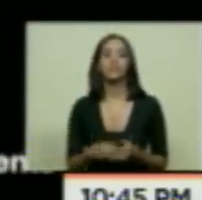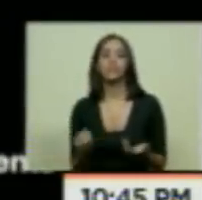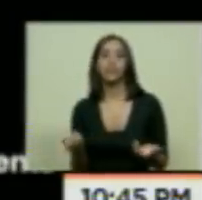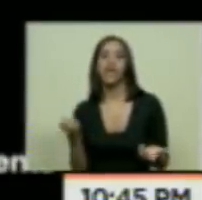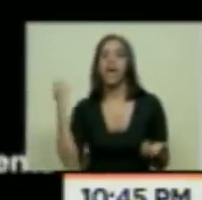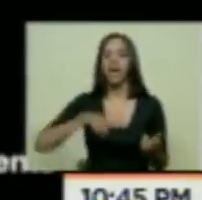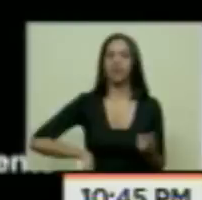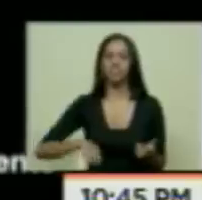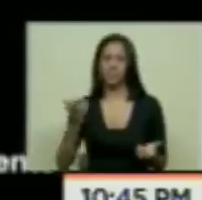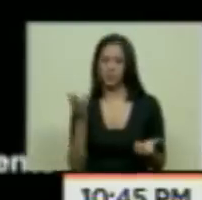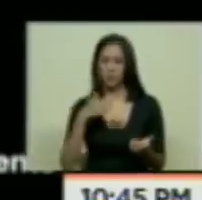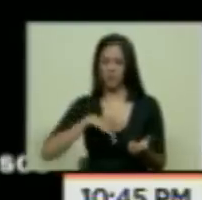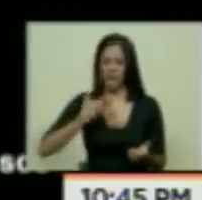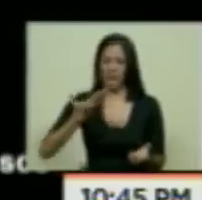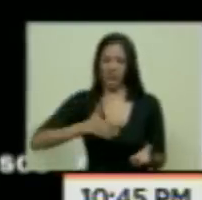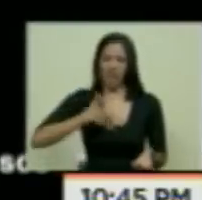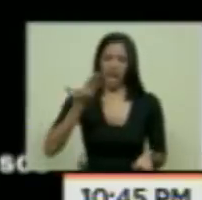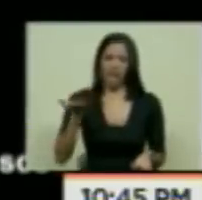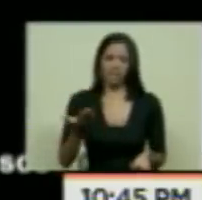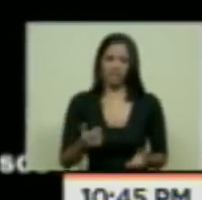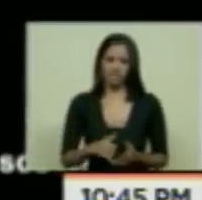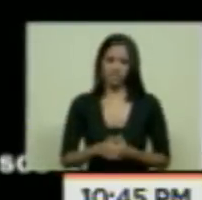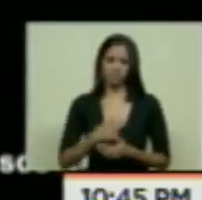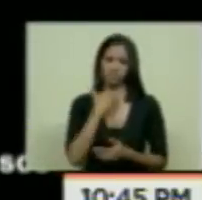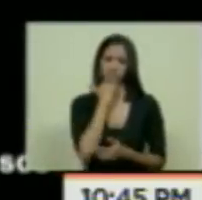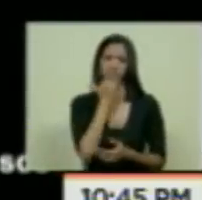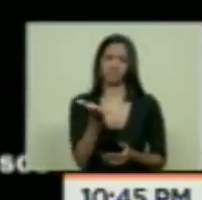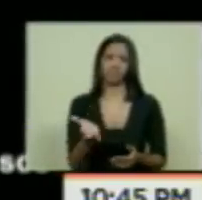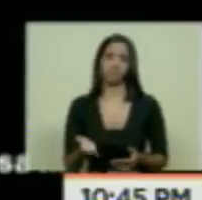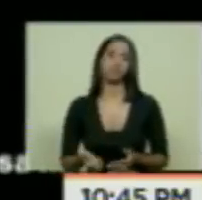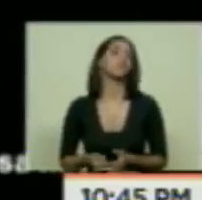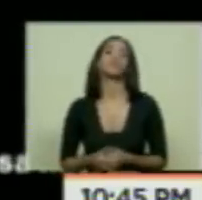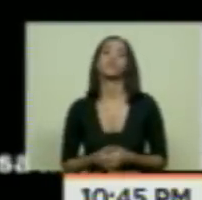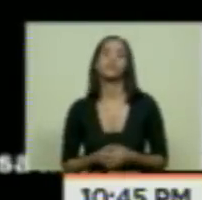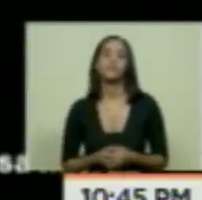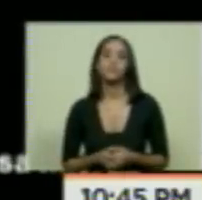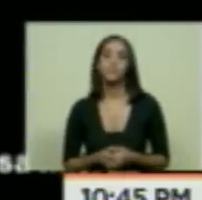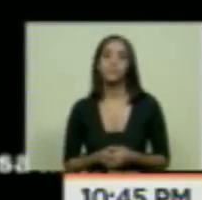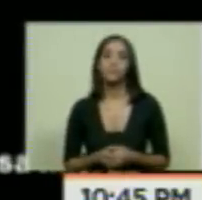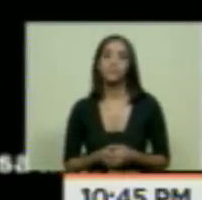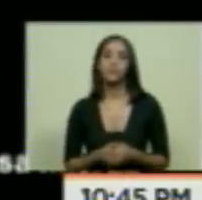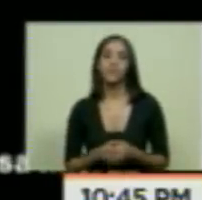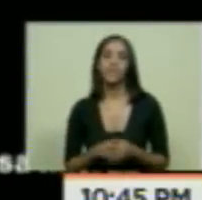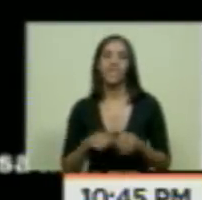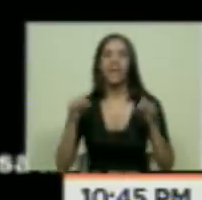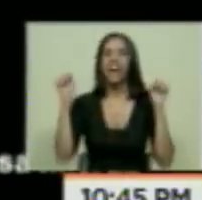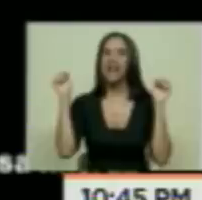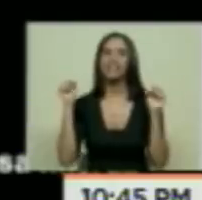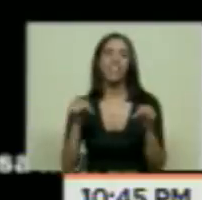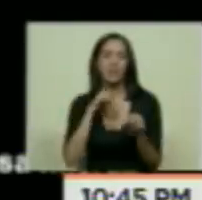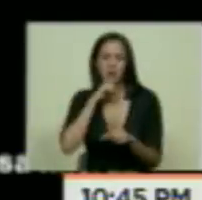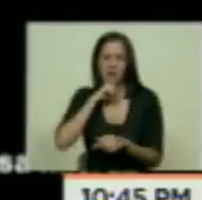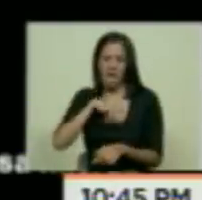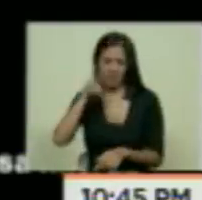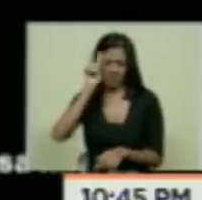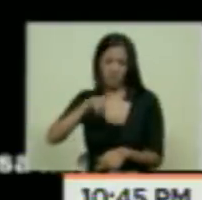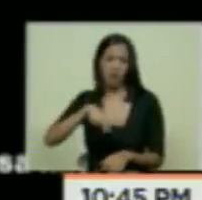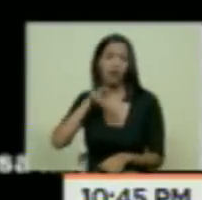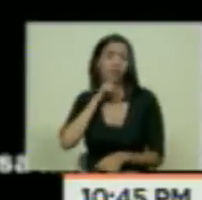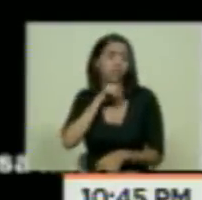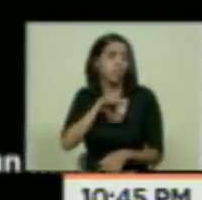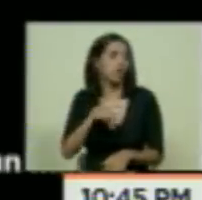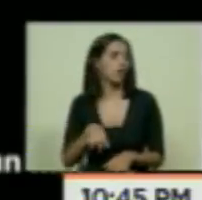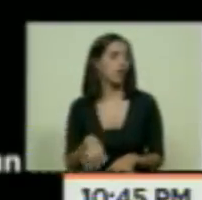señora, asalariado. La gente, sí, señor. Se gana un mínimo que hace. Es un asco verlo de pies a cabeza con él.